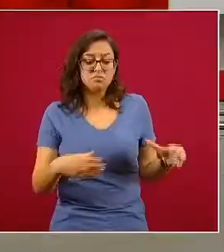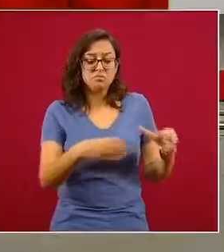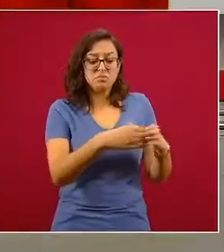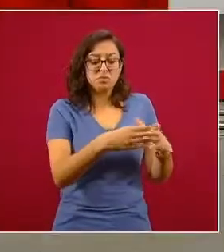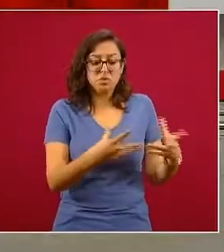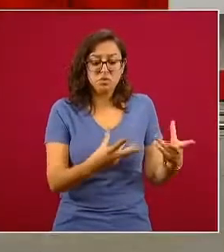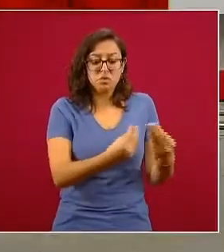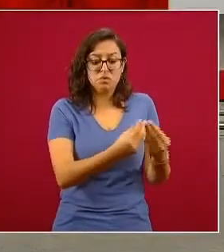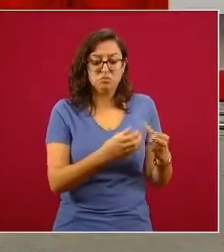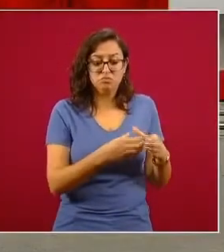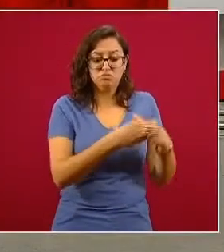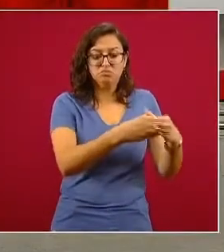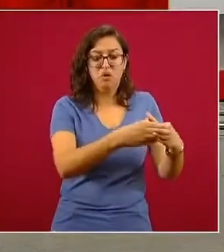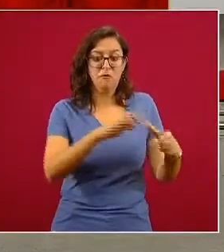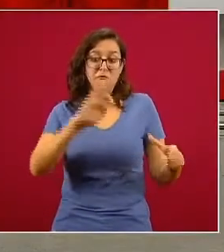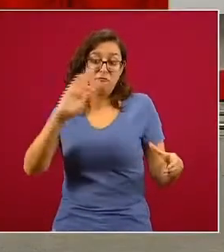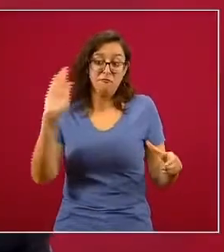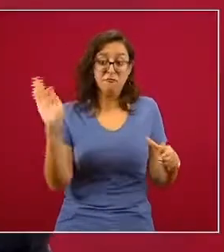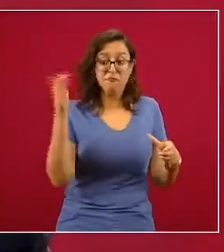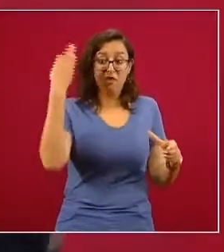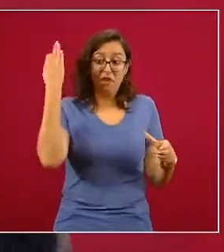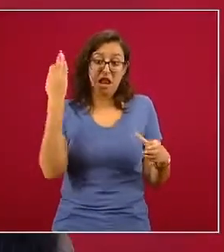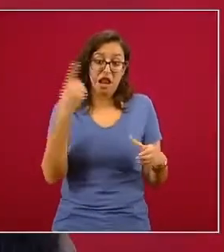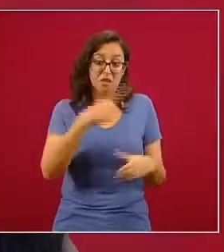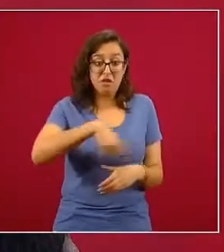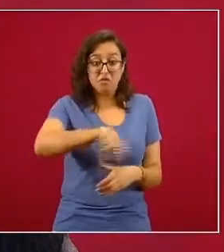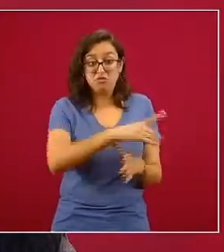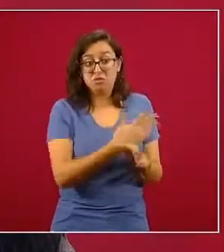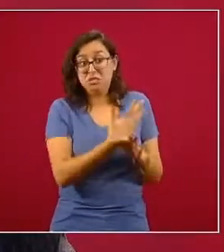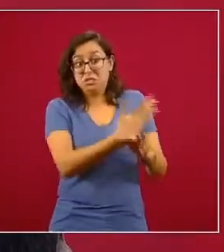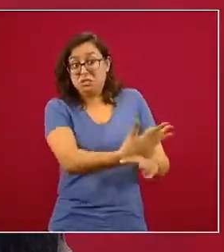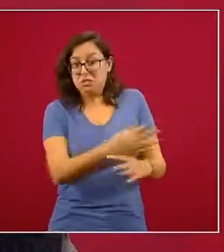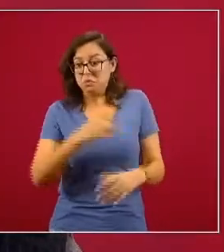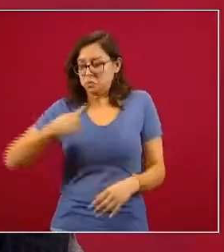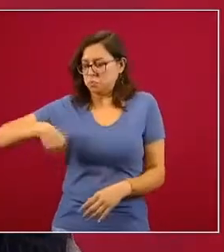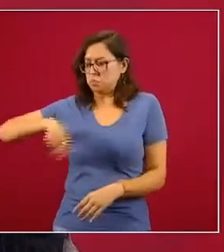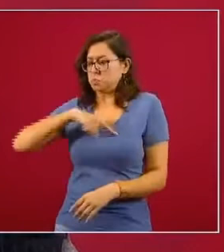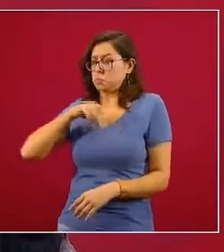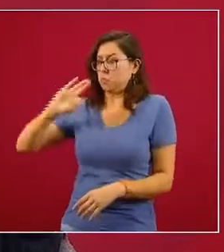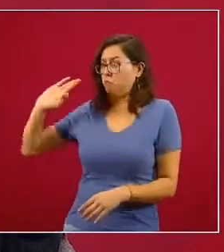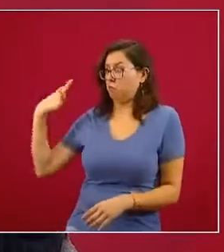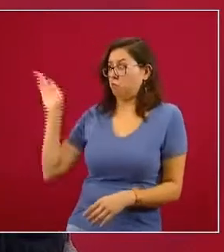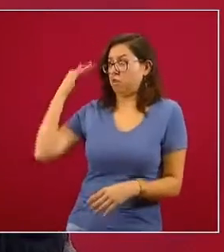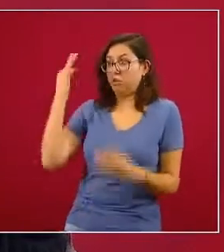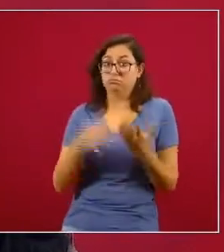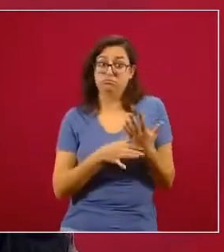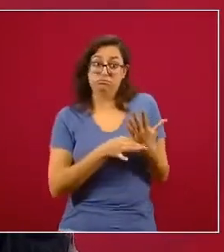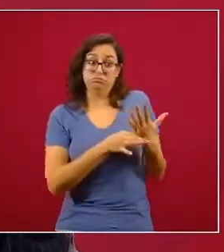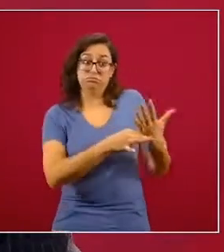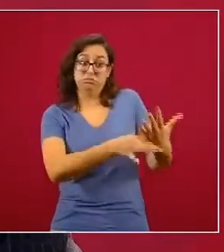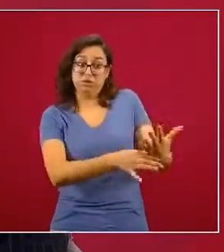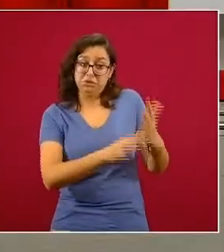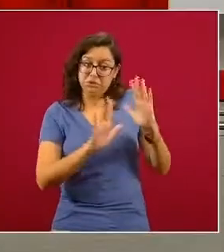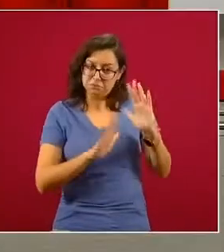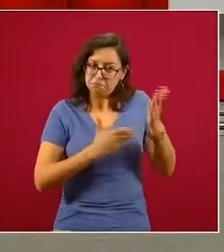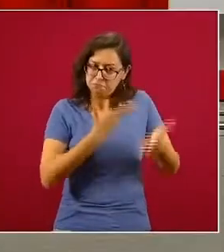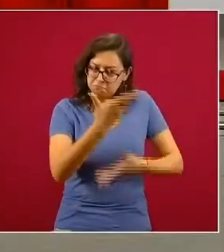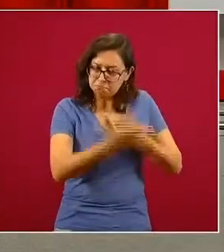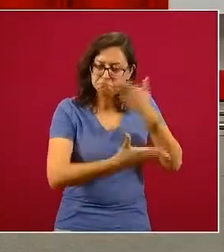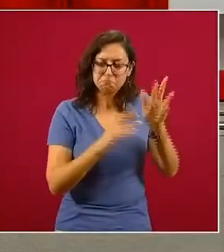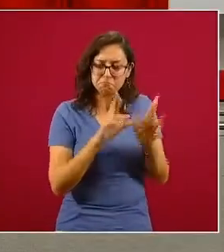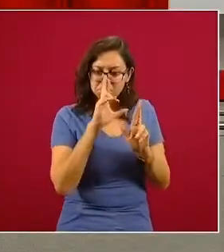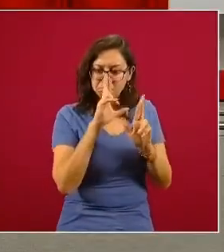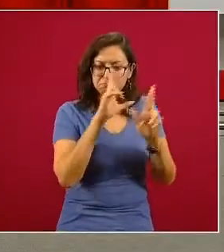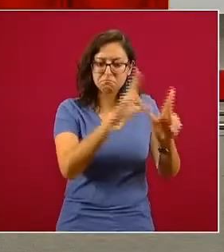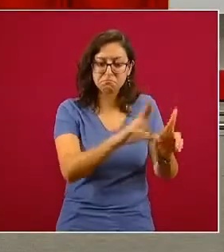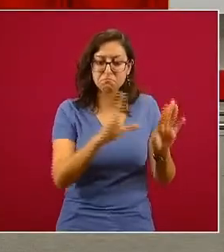federalista, como ellos se autodenominan. Lo digo con todo respeto, es el término que estos gobernadores han utilizado. Insisto en que desde el punto de vista